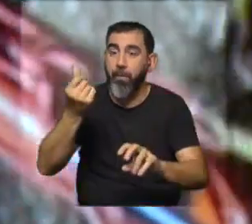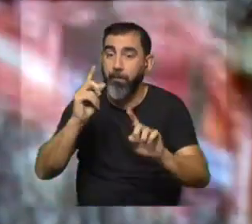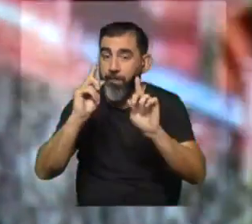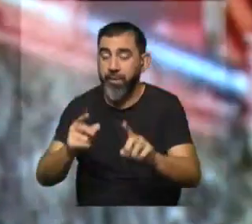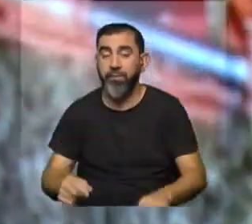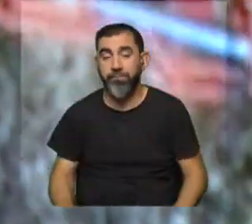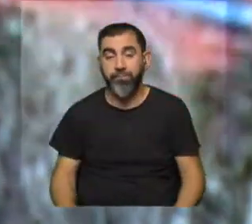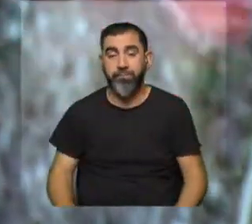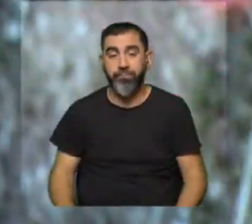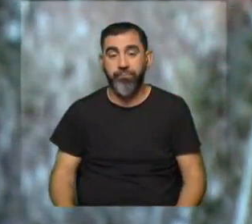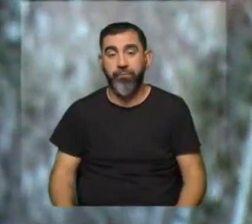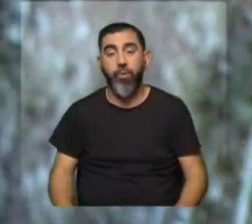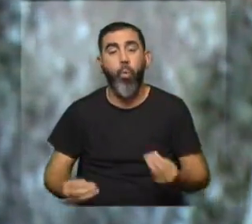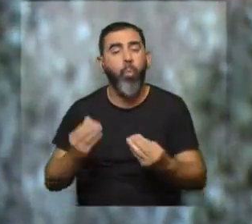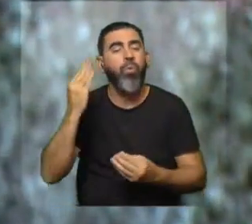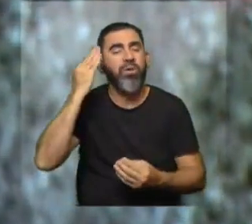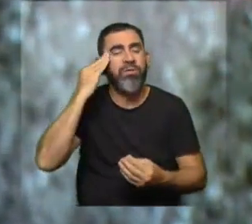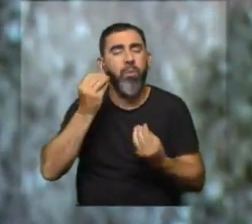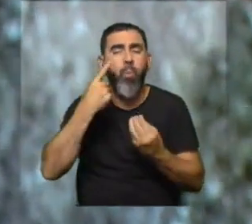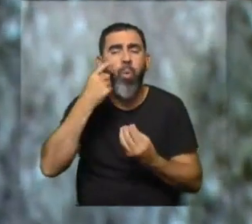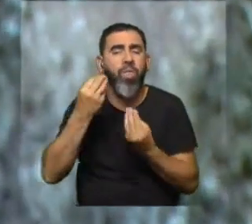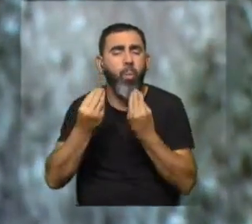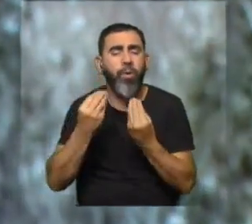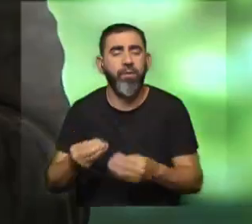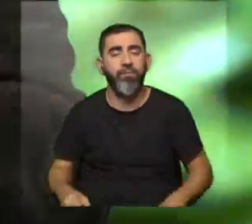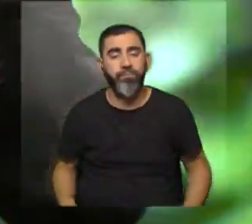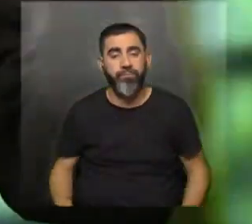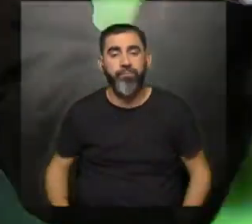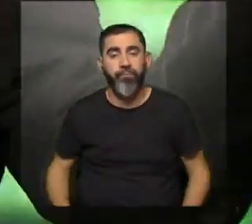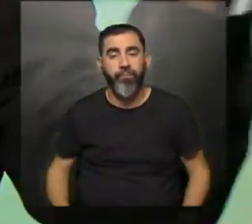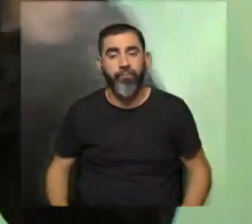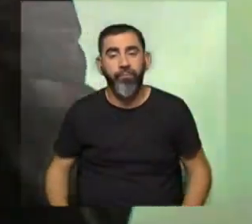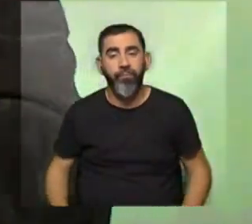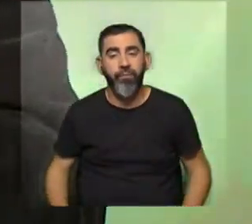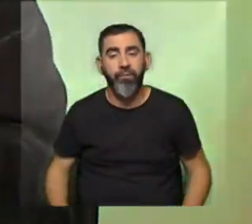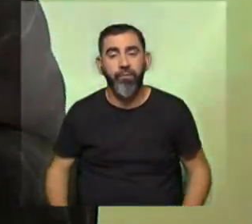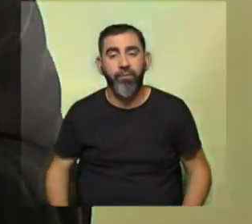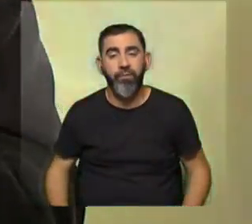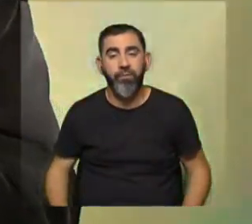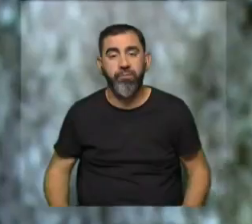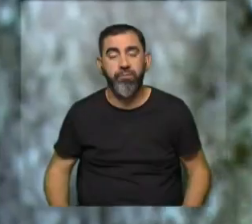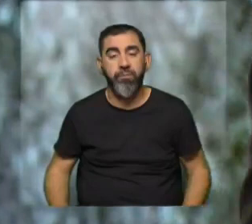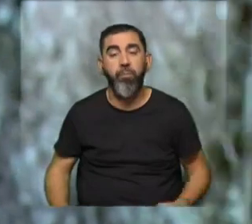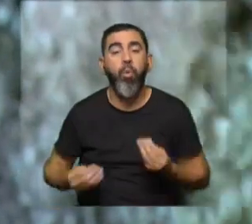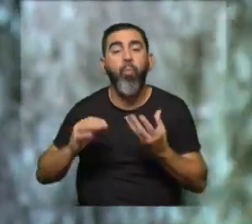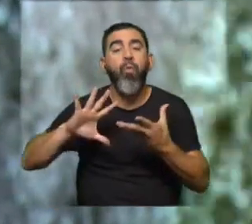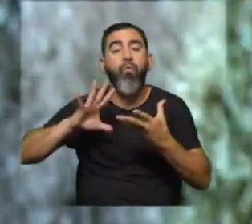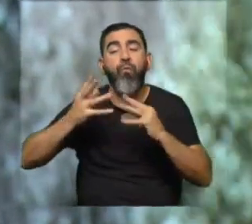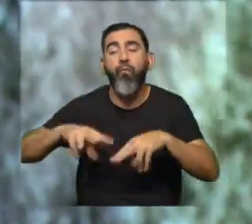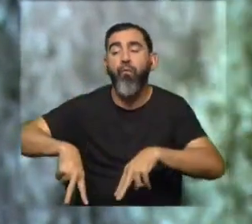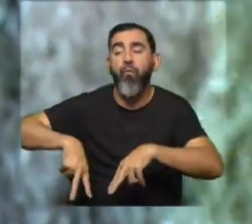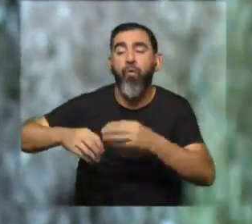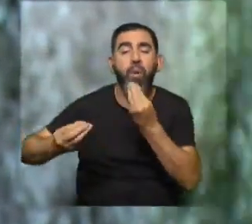¿cómo podés determinar eso? ¿Cómo te das cuenta? Bueno, no te das cuenta, digamos, Pero ¿cuál es el mecanismo de investigación